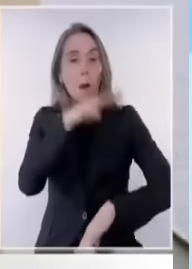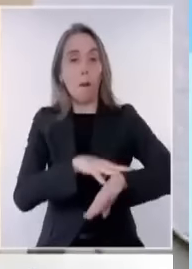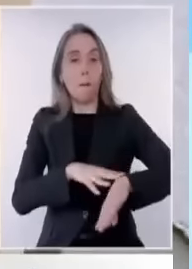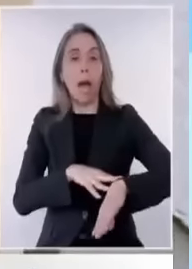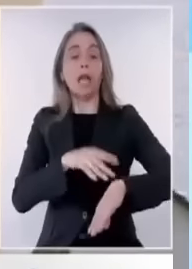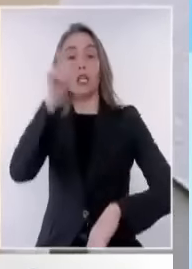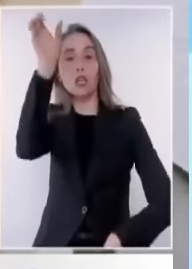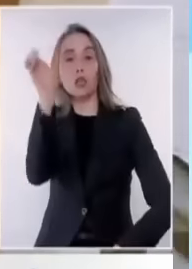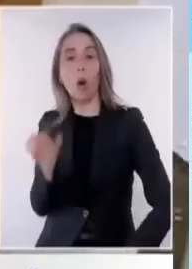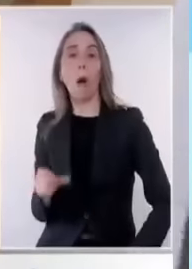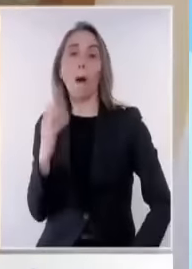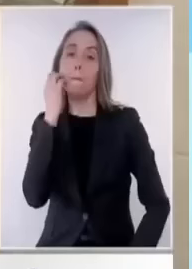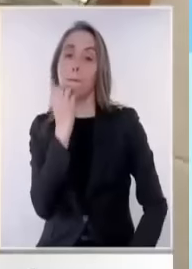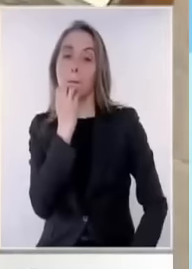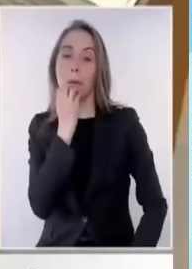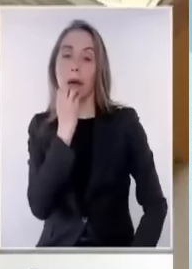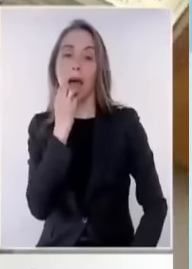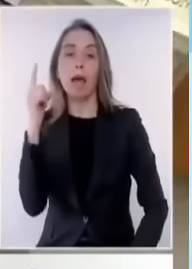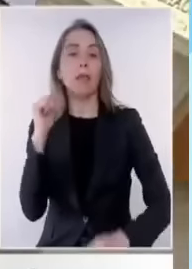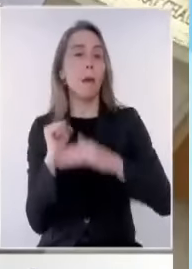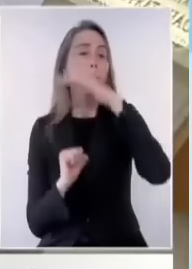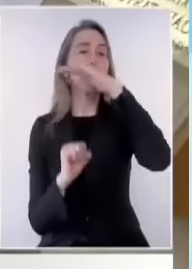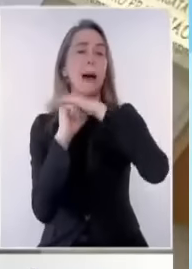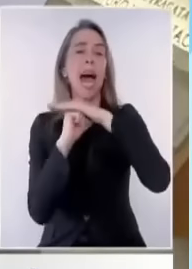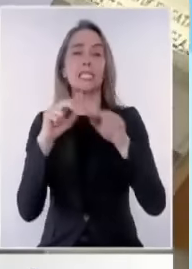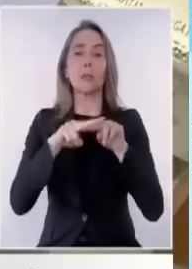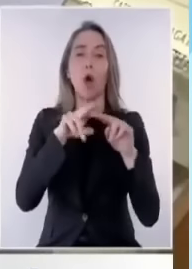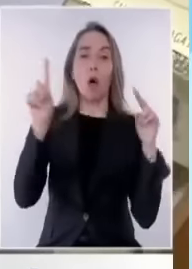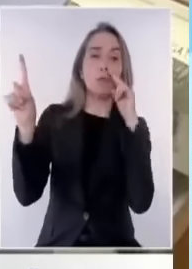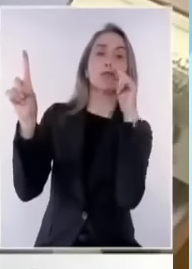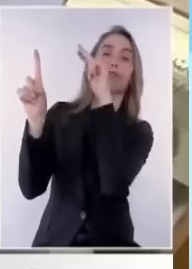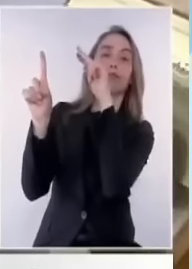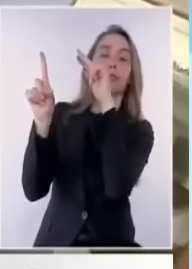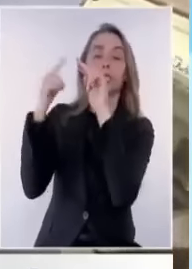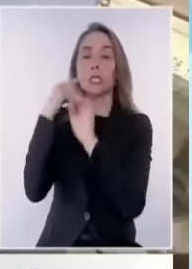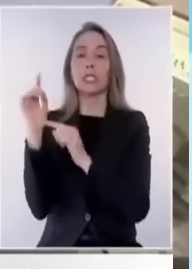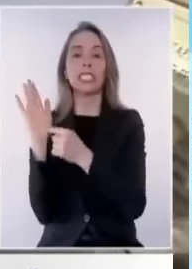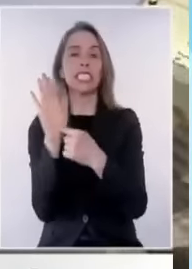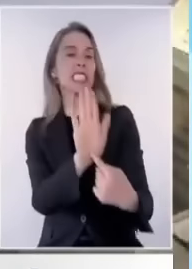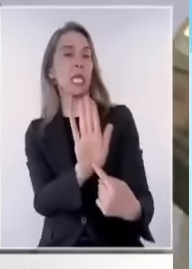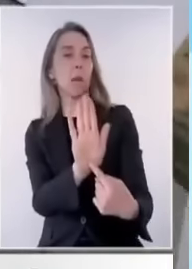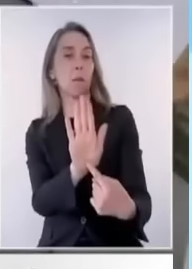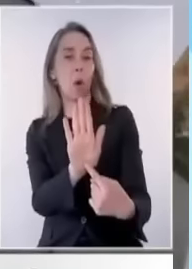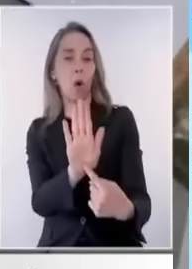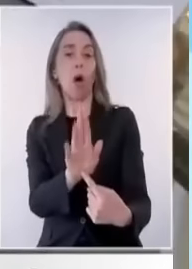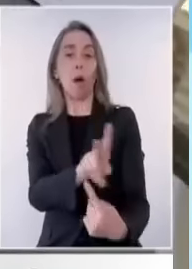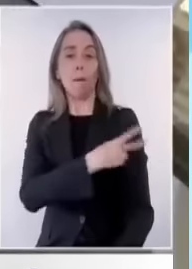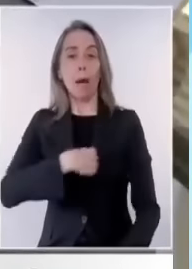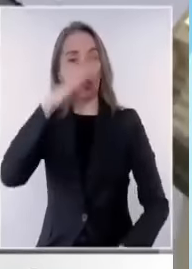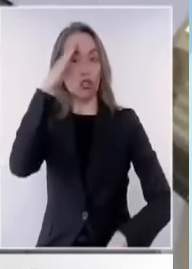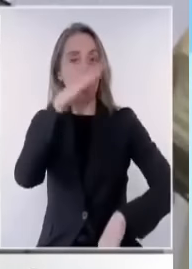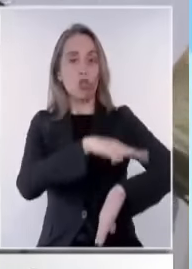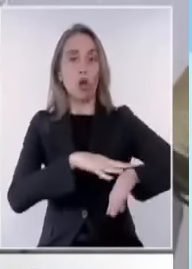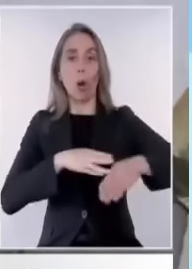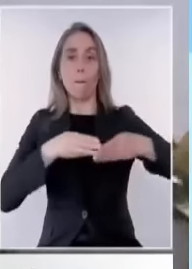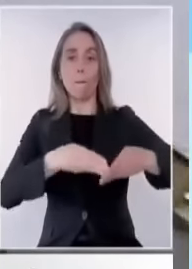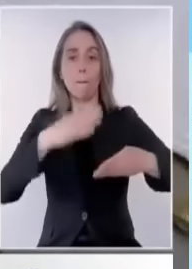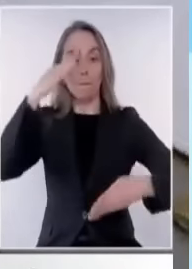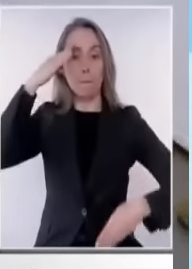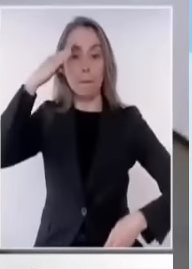Brad, como siempre, nuestro máximo héroe, nuestra mayor referencia, es un símbolo no solamente para los marinos, sino